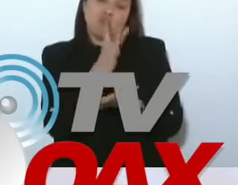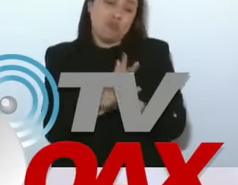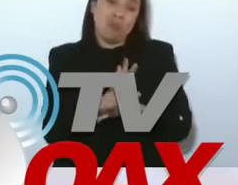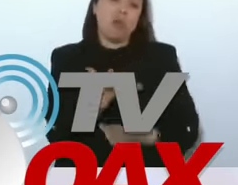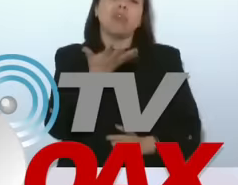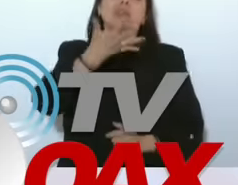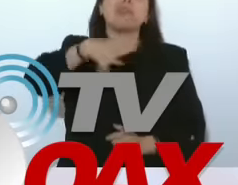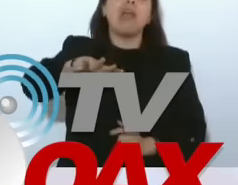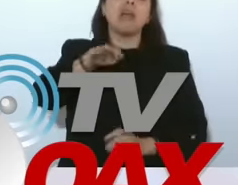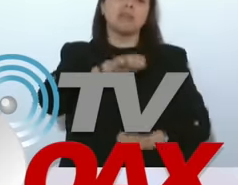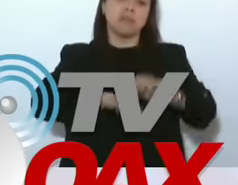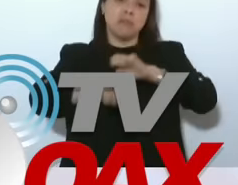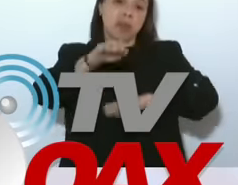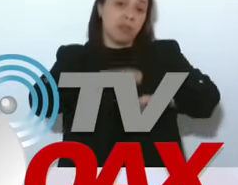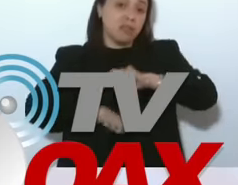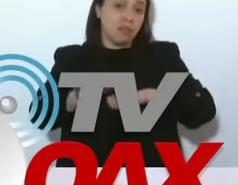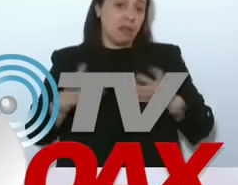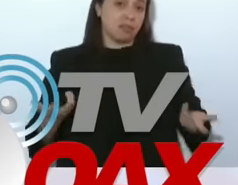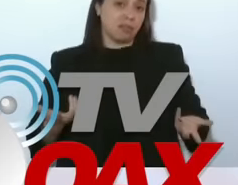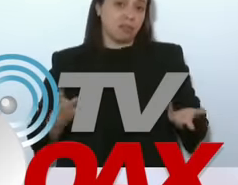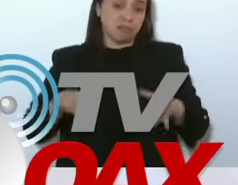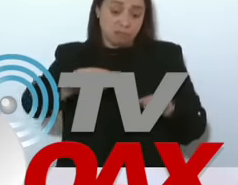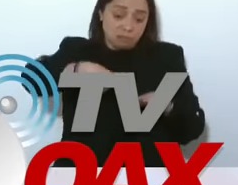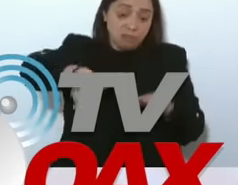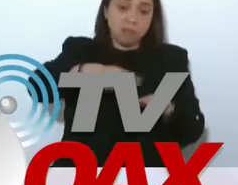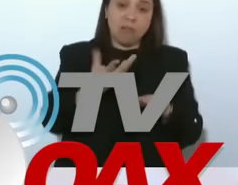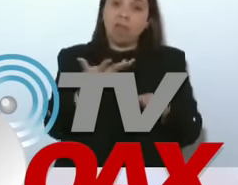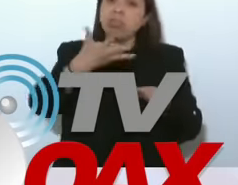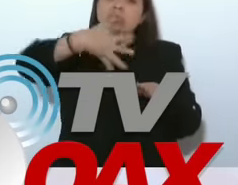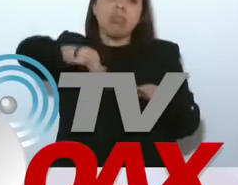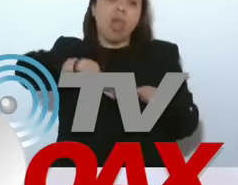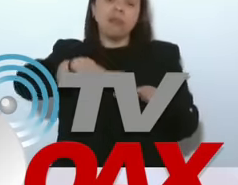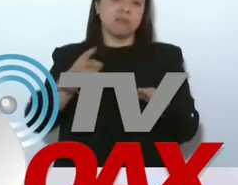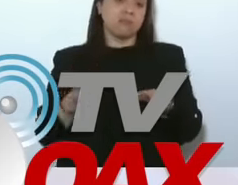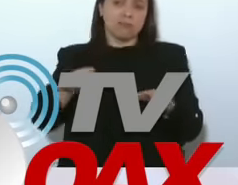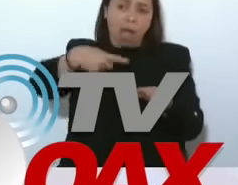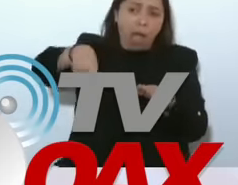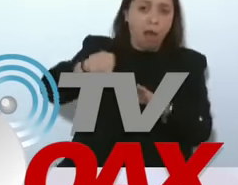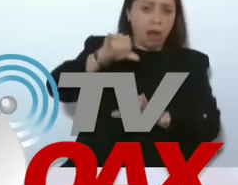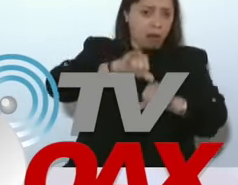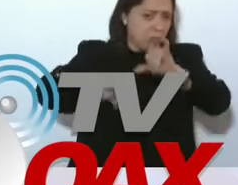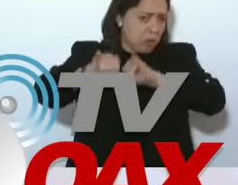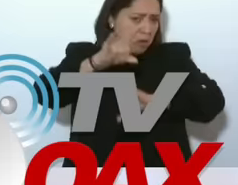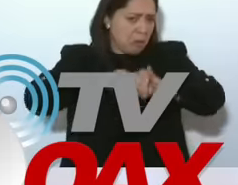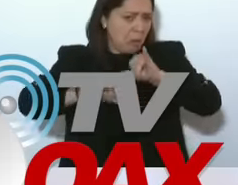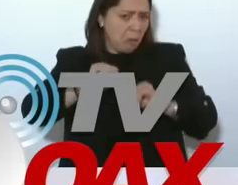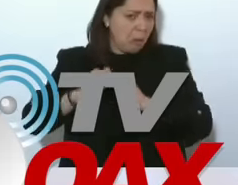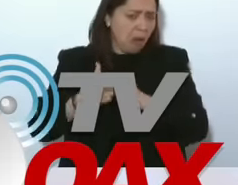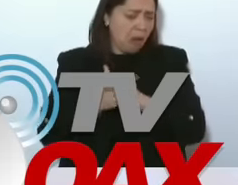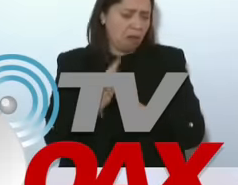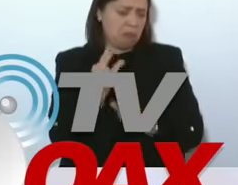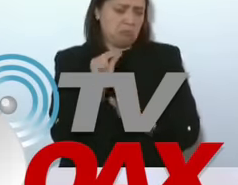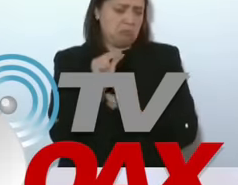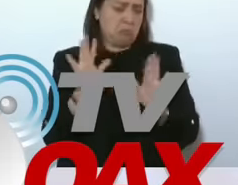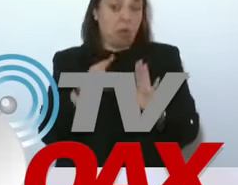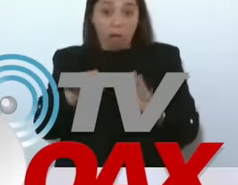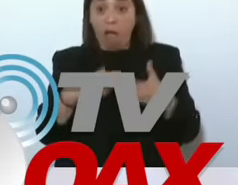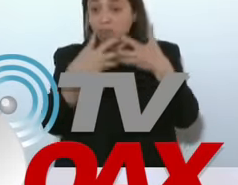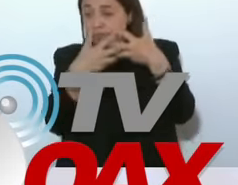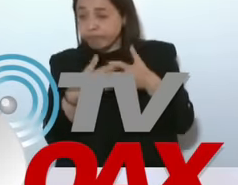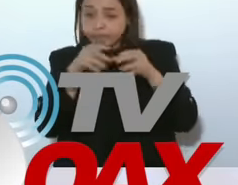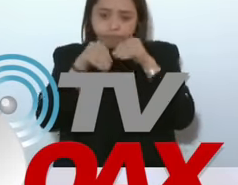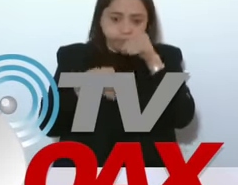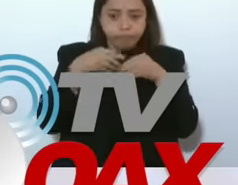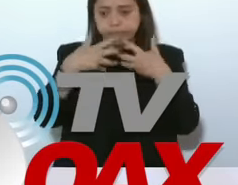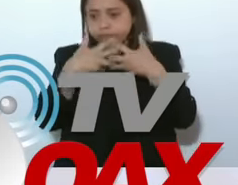decir, que ni siquiera eran laboratorios, ni siquiera producían las